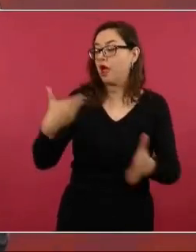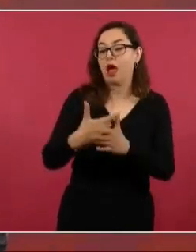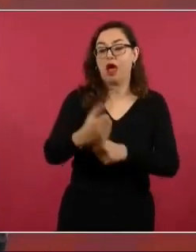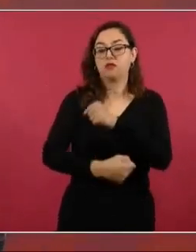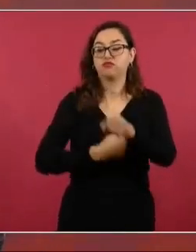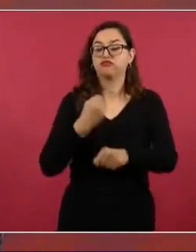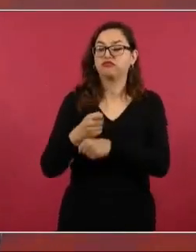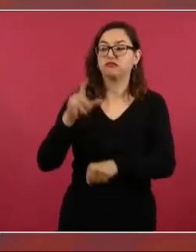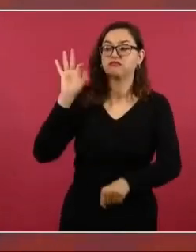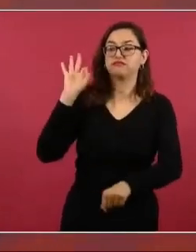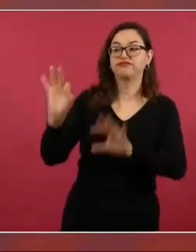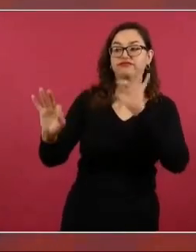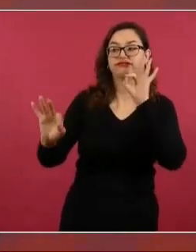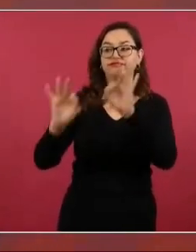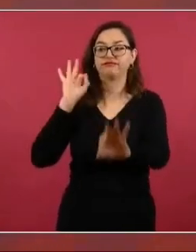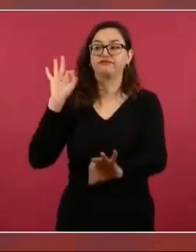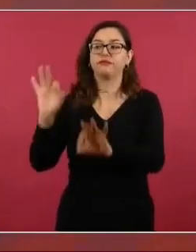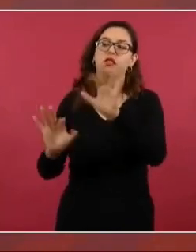para manipular.